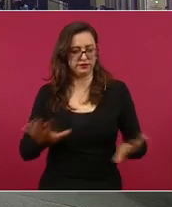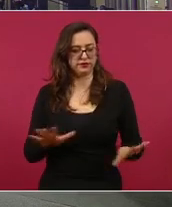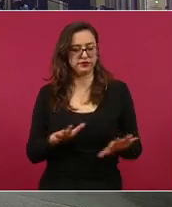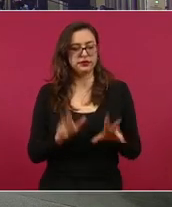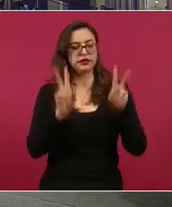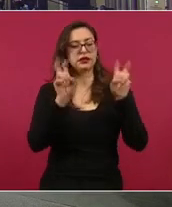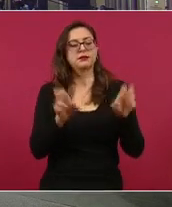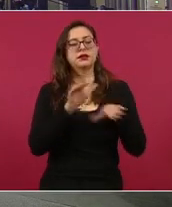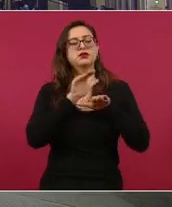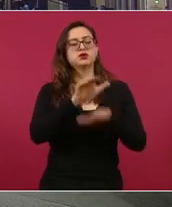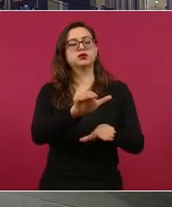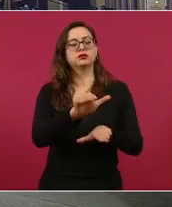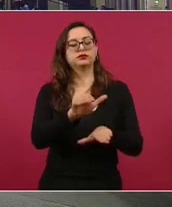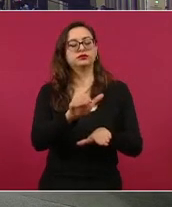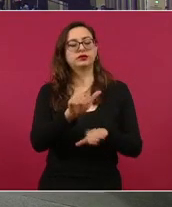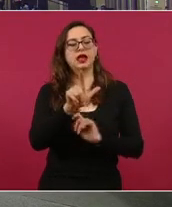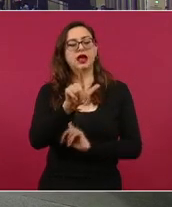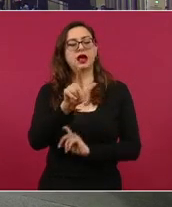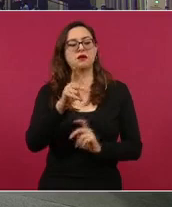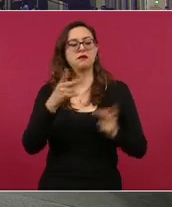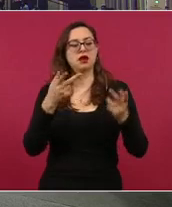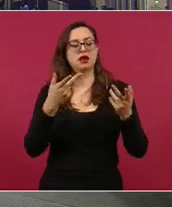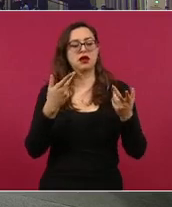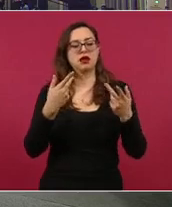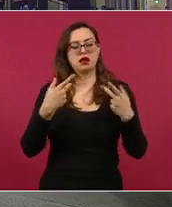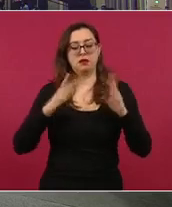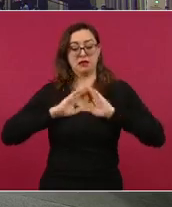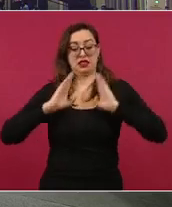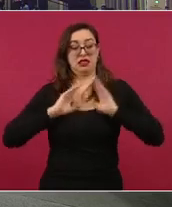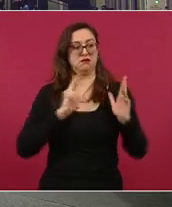de letalidad,